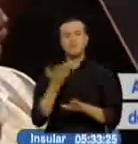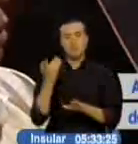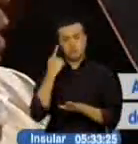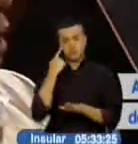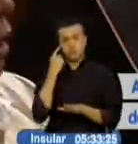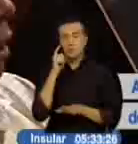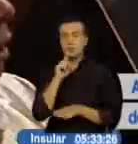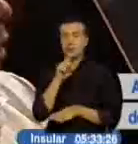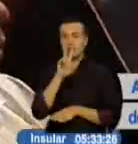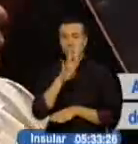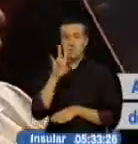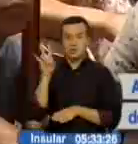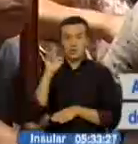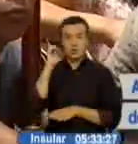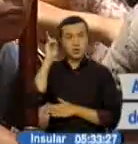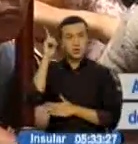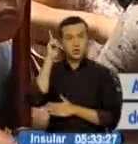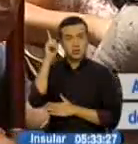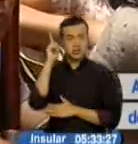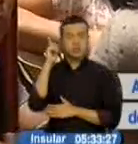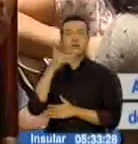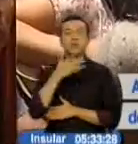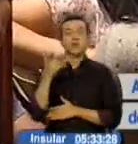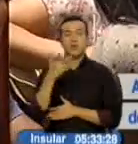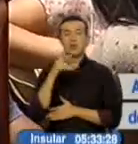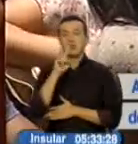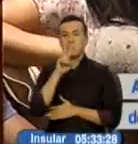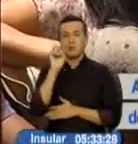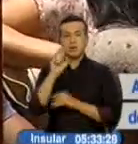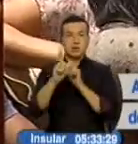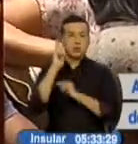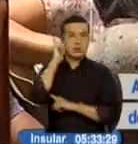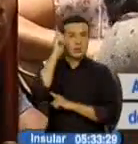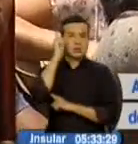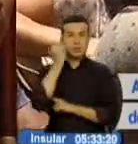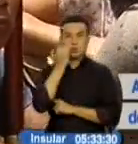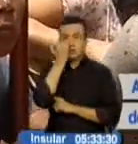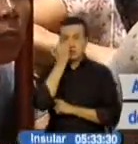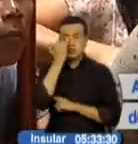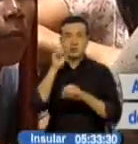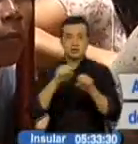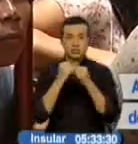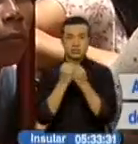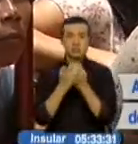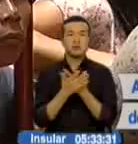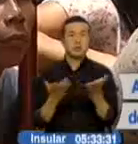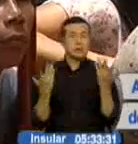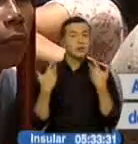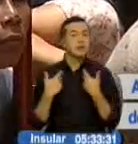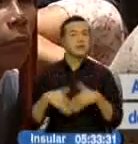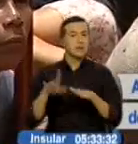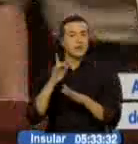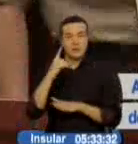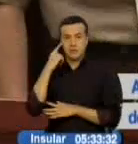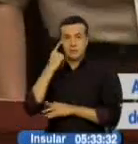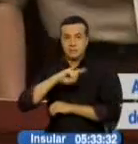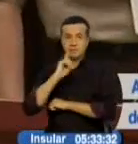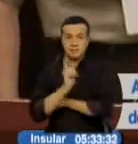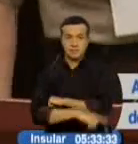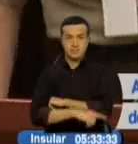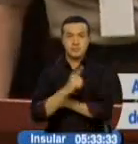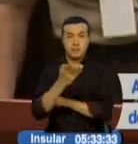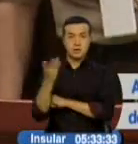para 177 dirigentes y el indulto para otros 20 líderes indígenas y sociales, sobre quienes ya pesa una sentencia.